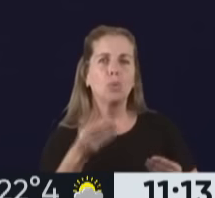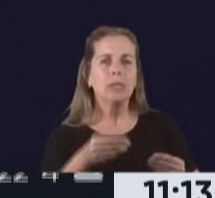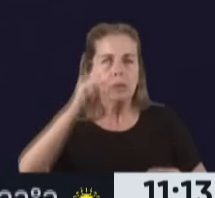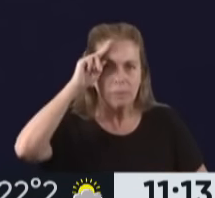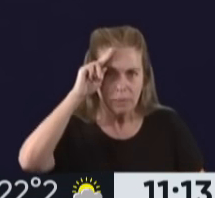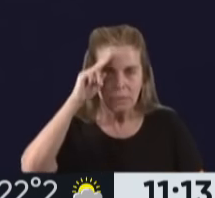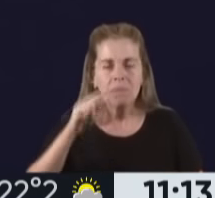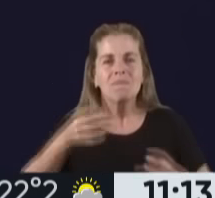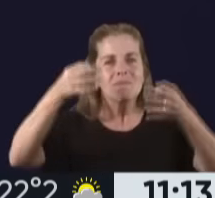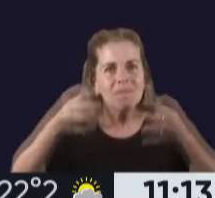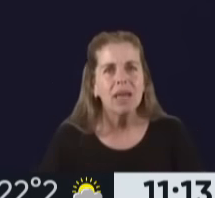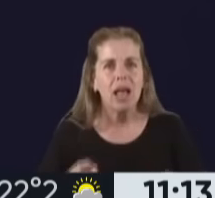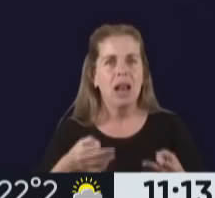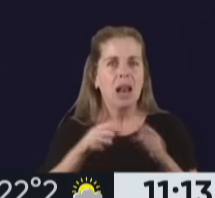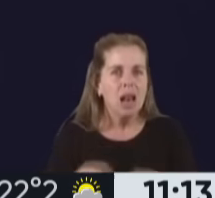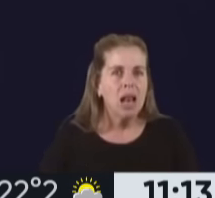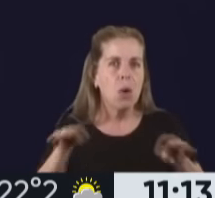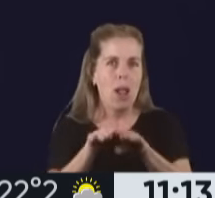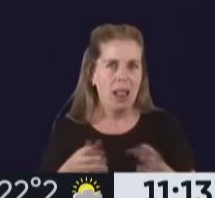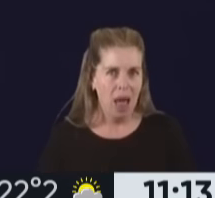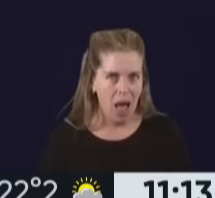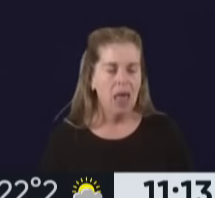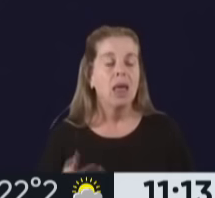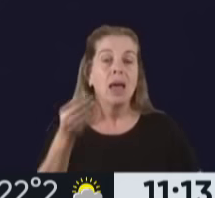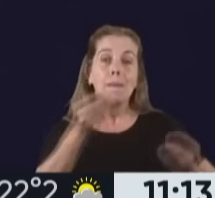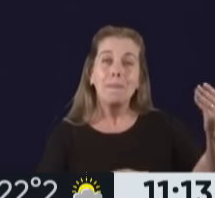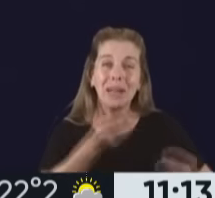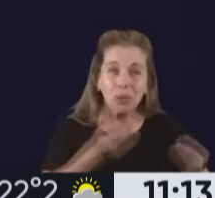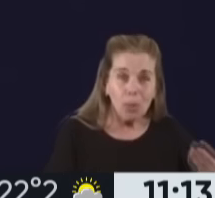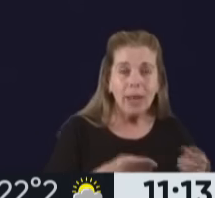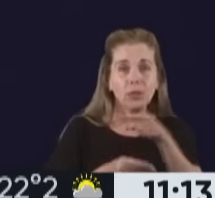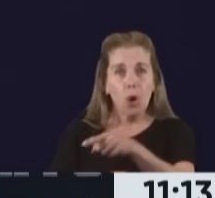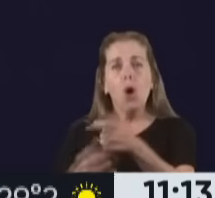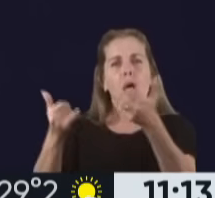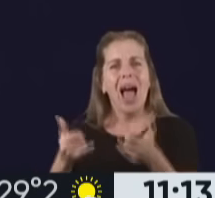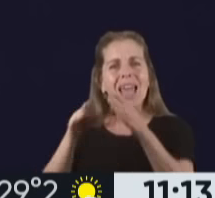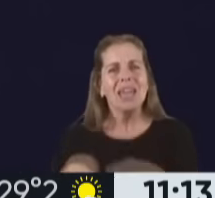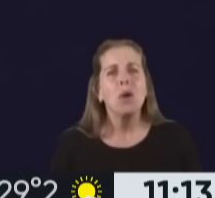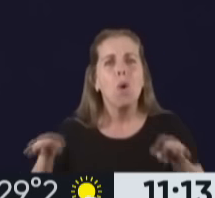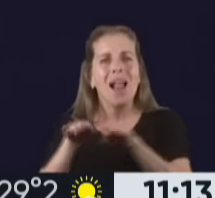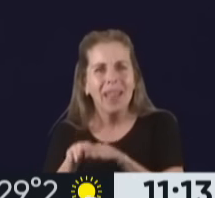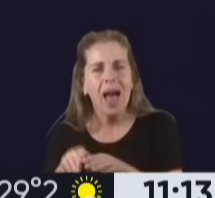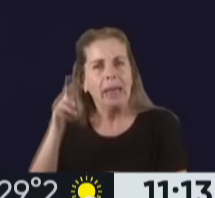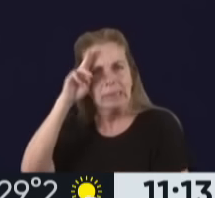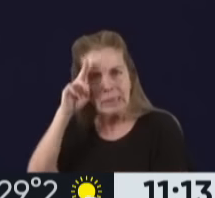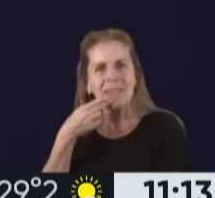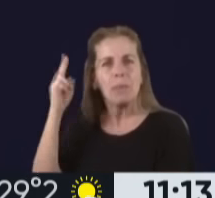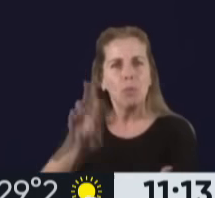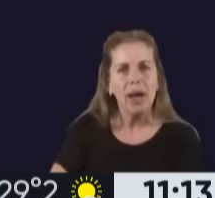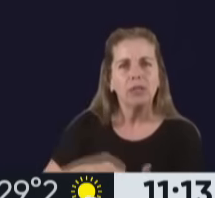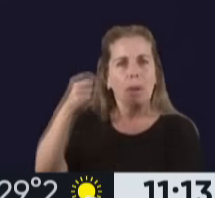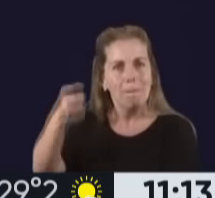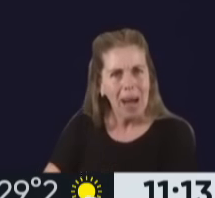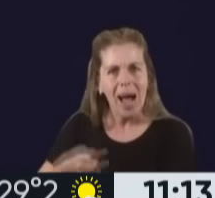fiscal. Porque gobernar bajo un presupuesto con equilibrio fiscal es hacer que la política se haga responsable de sus decisiones y de